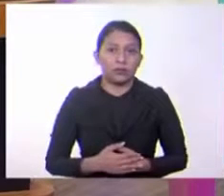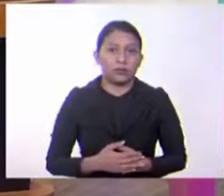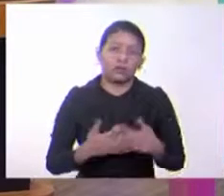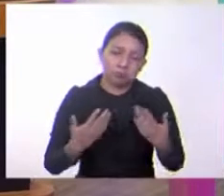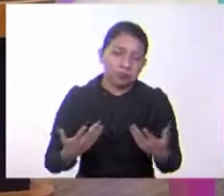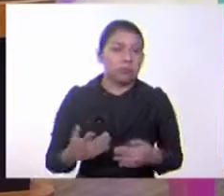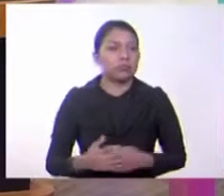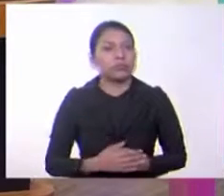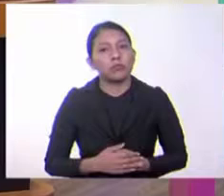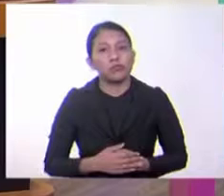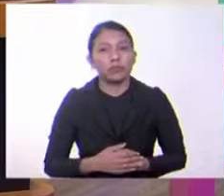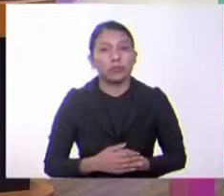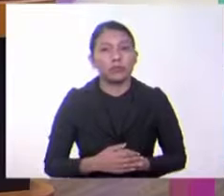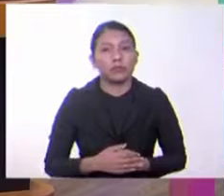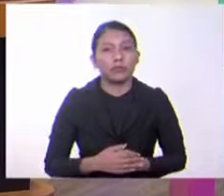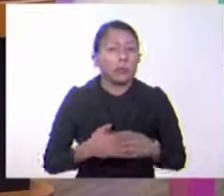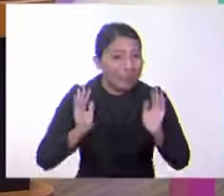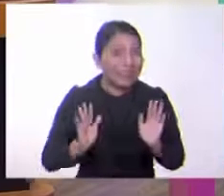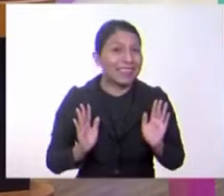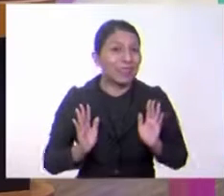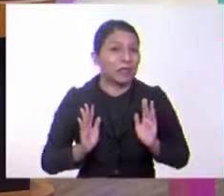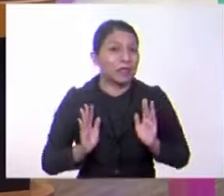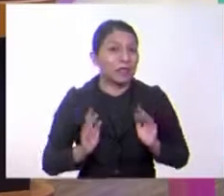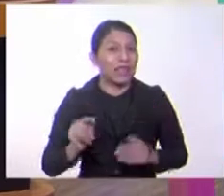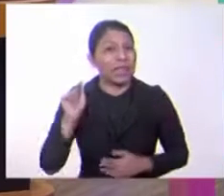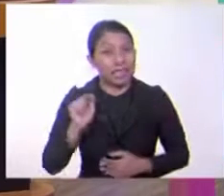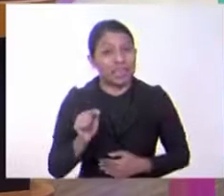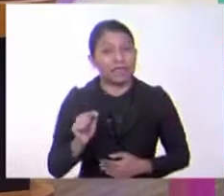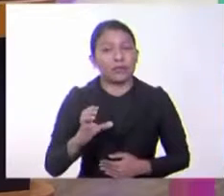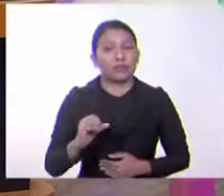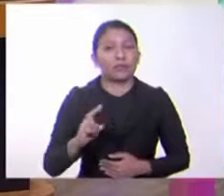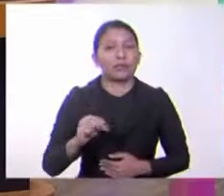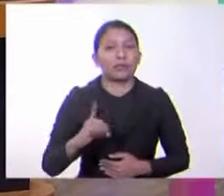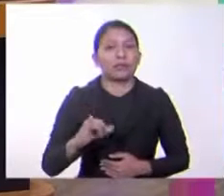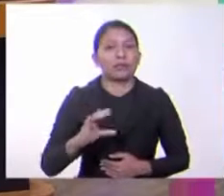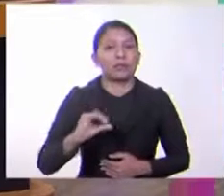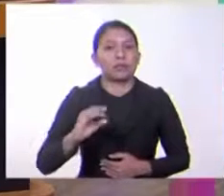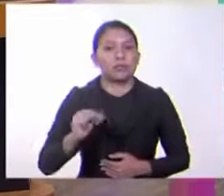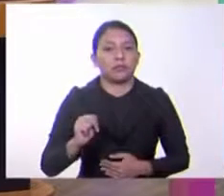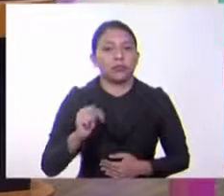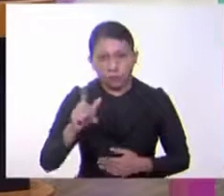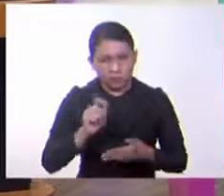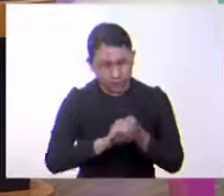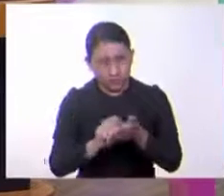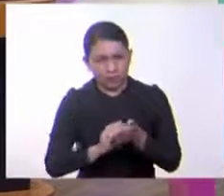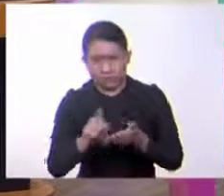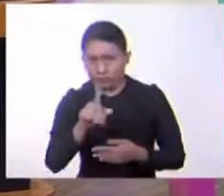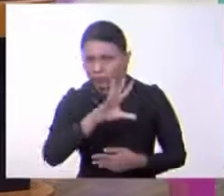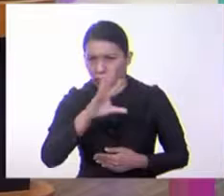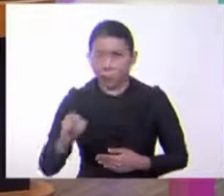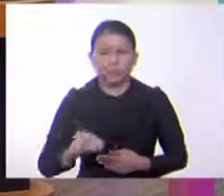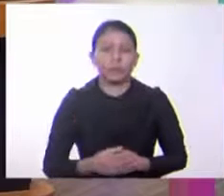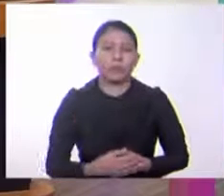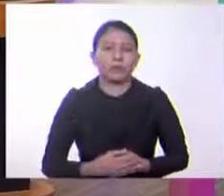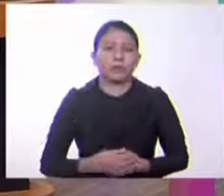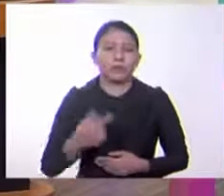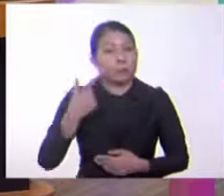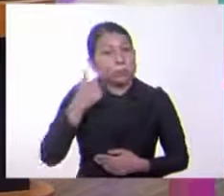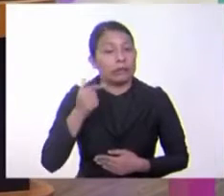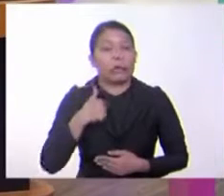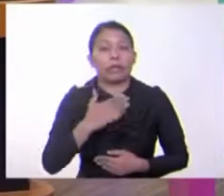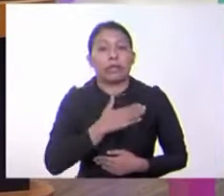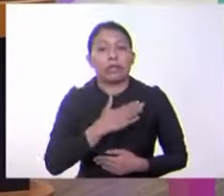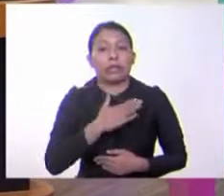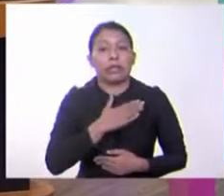Exacto. Pero esta condición, si gustas, las escribes ahí. Si tenemos